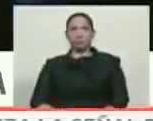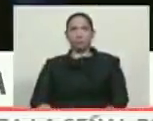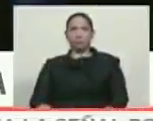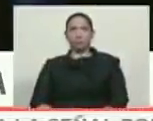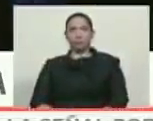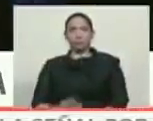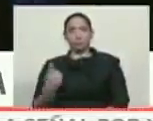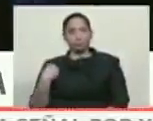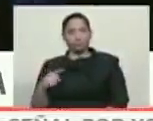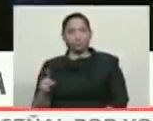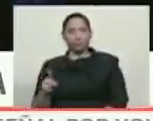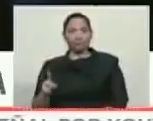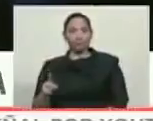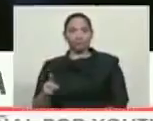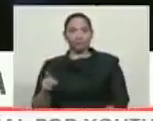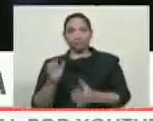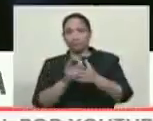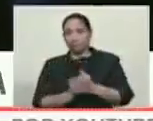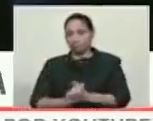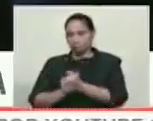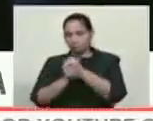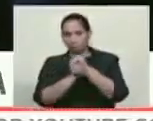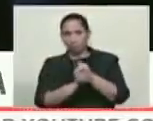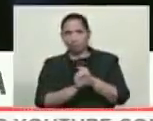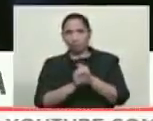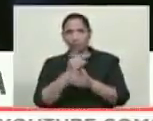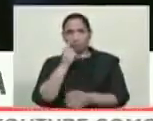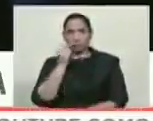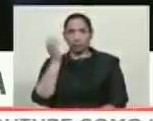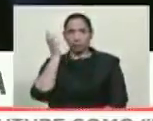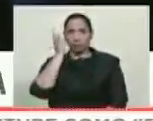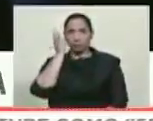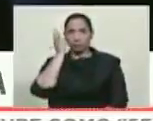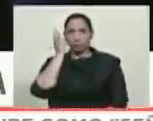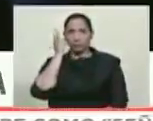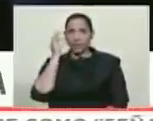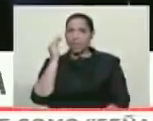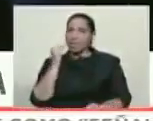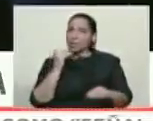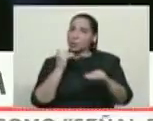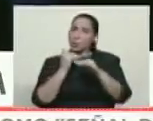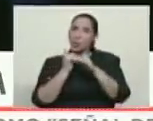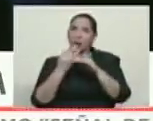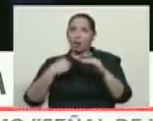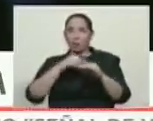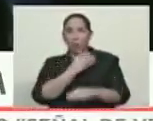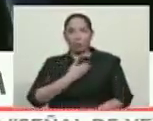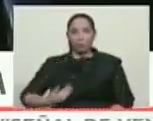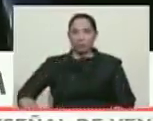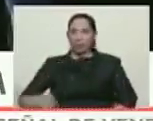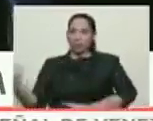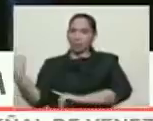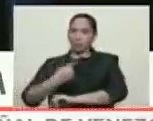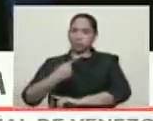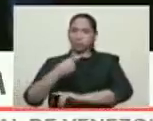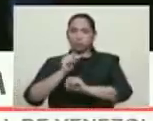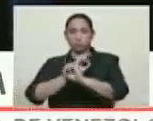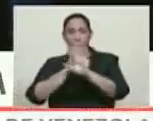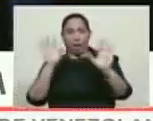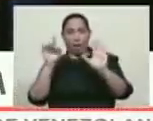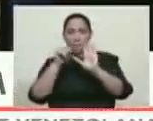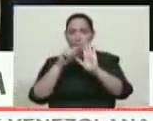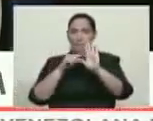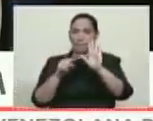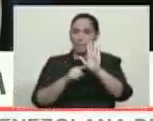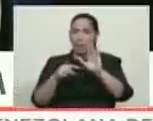Tenemos, compañeros y compañeras, así como nuestro presidente ha dado instrucciones muy claras al